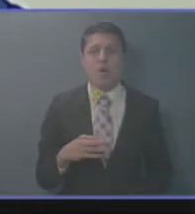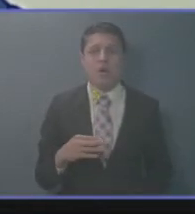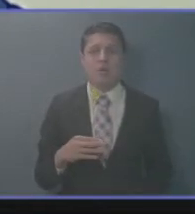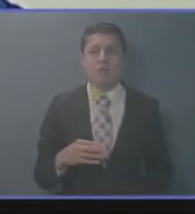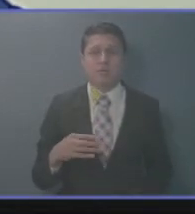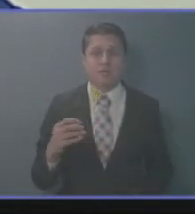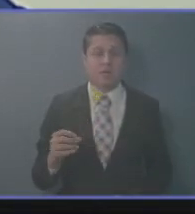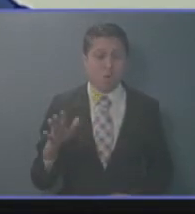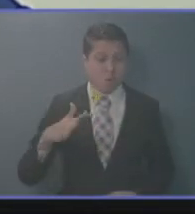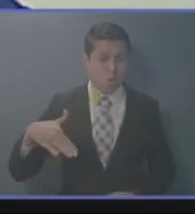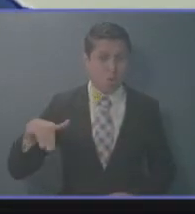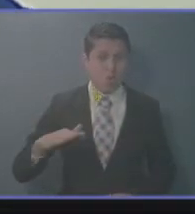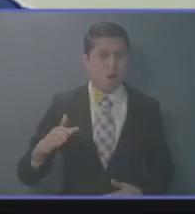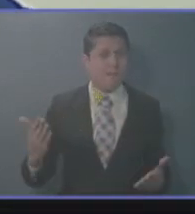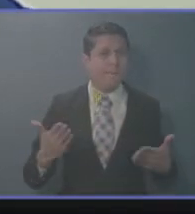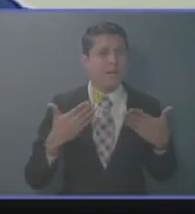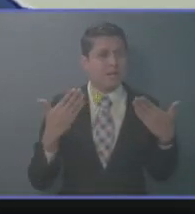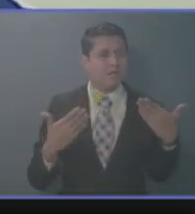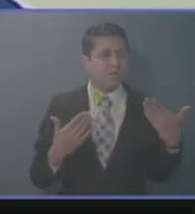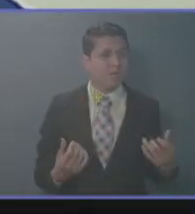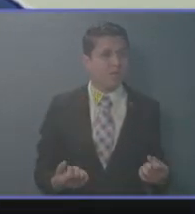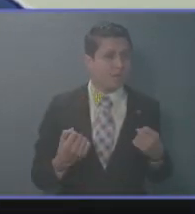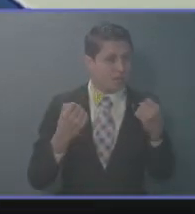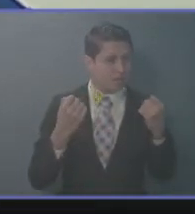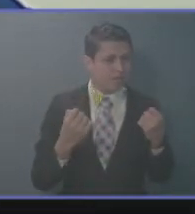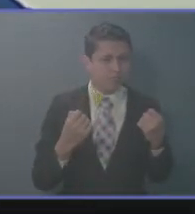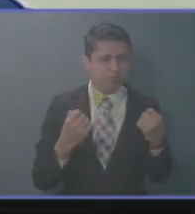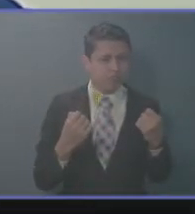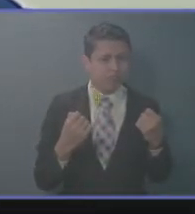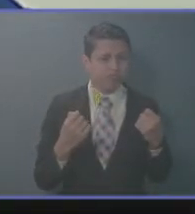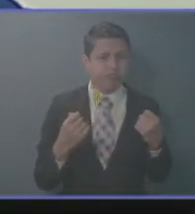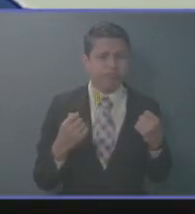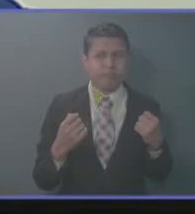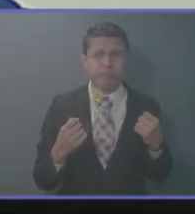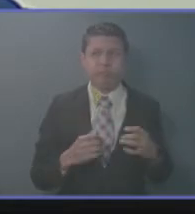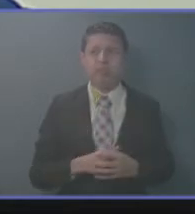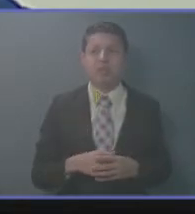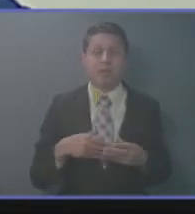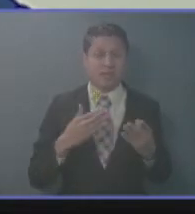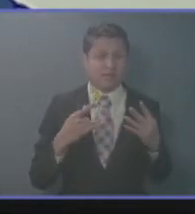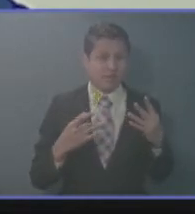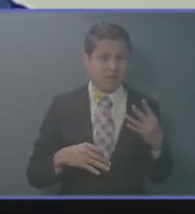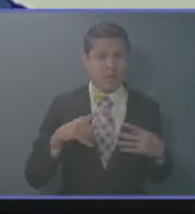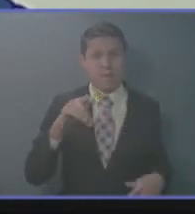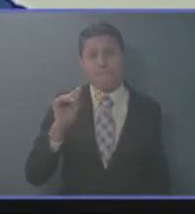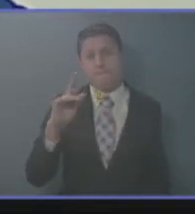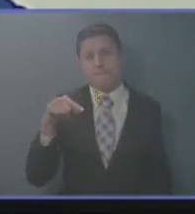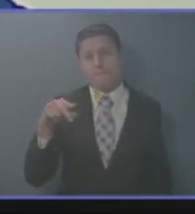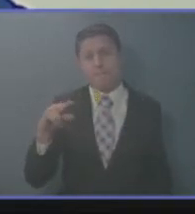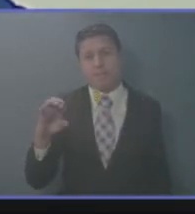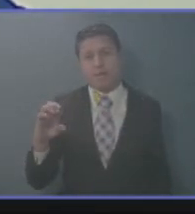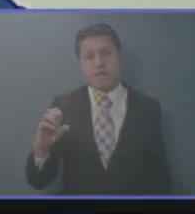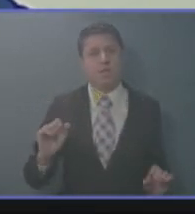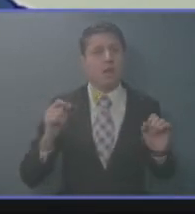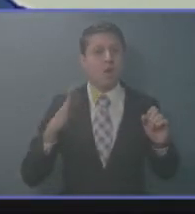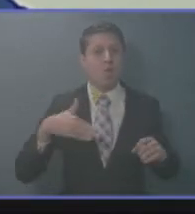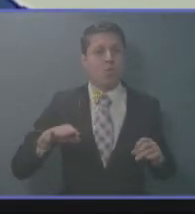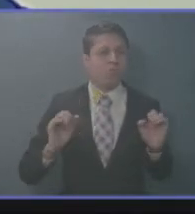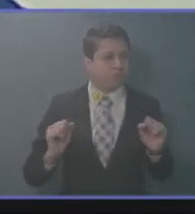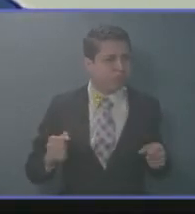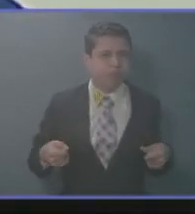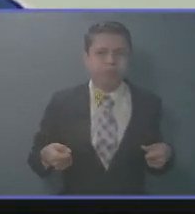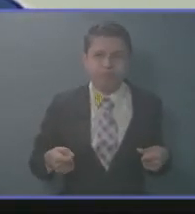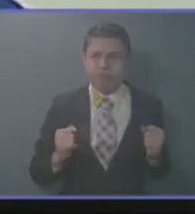de servicio calificados como tales bajo lo dispuesto en la Ley de Servicios Internacionales